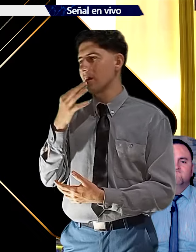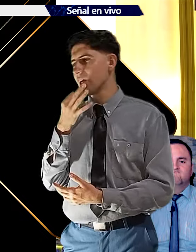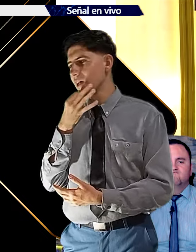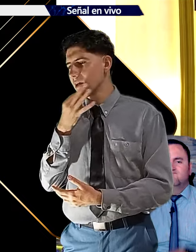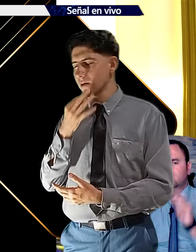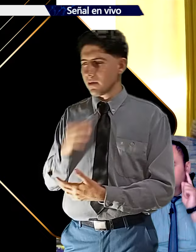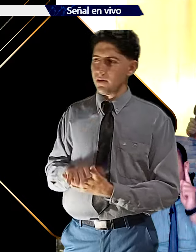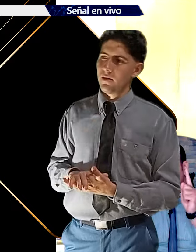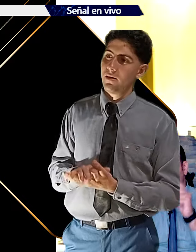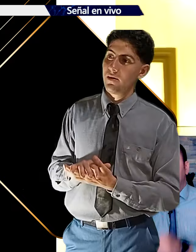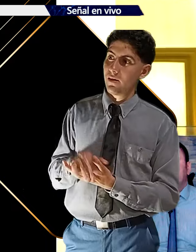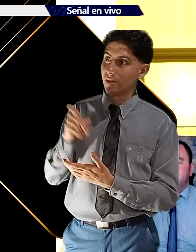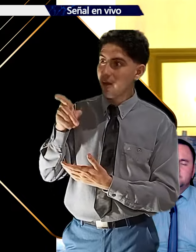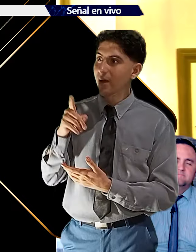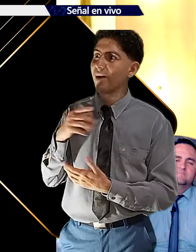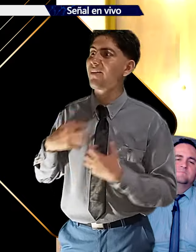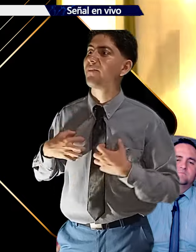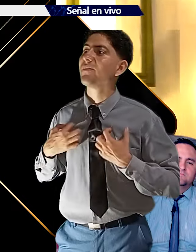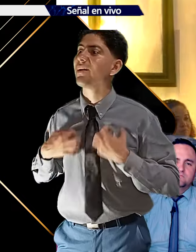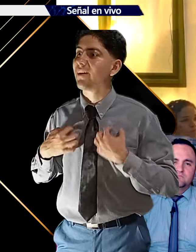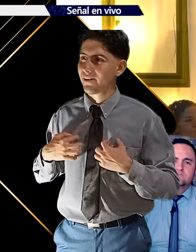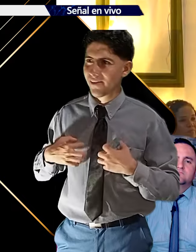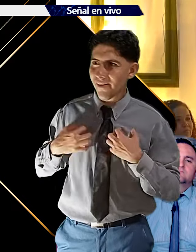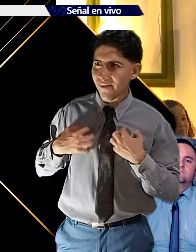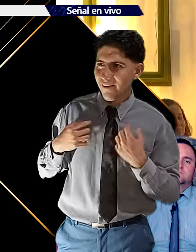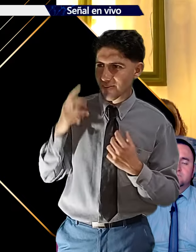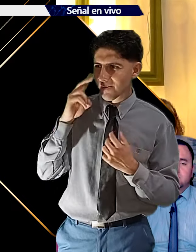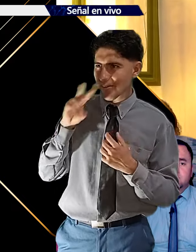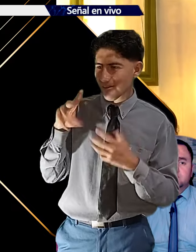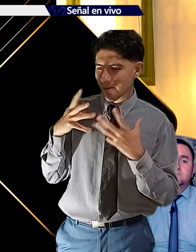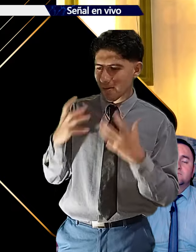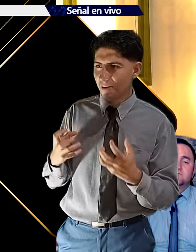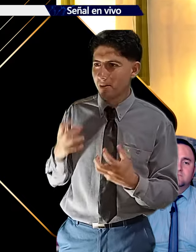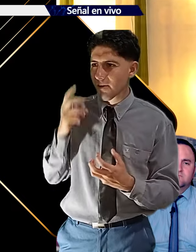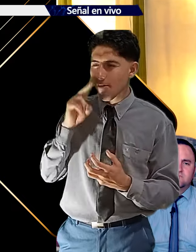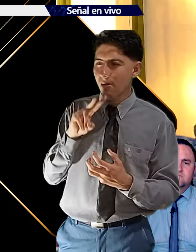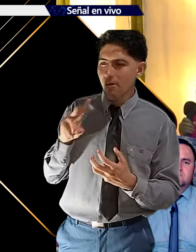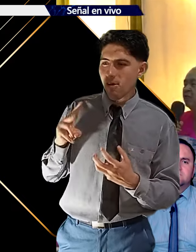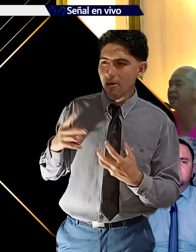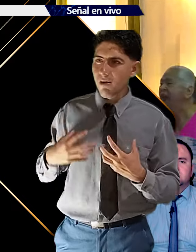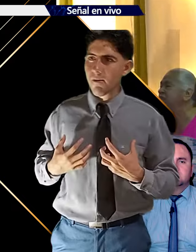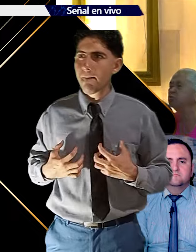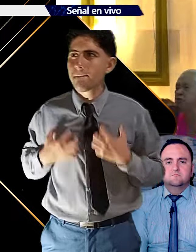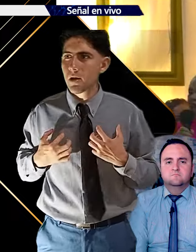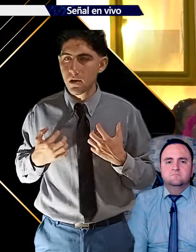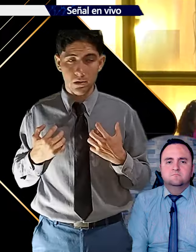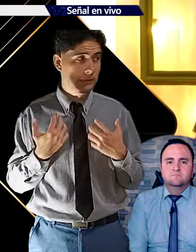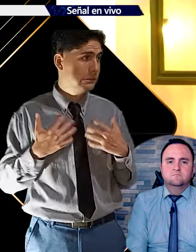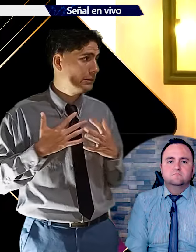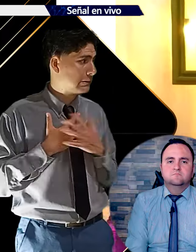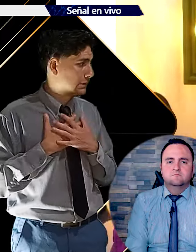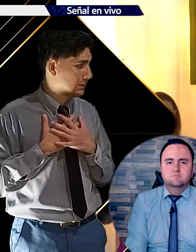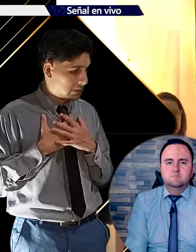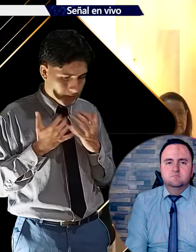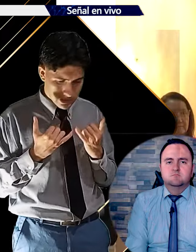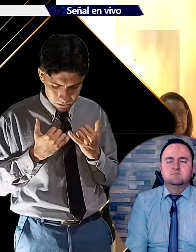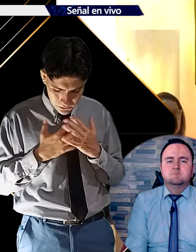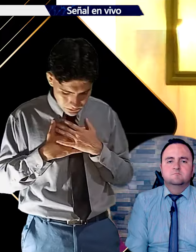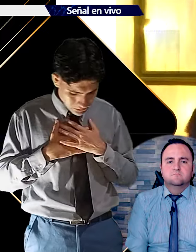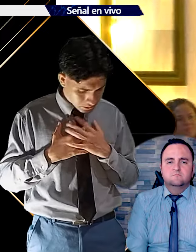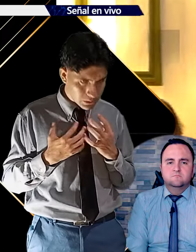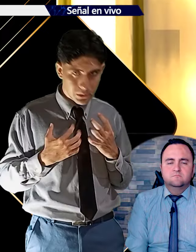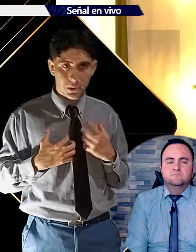va a caer en la prostitución, y usted: qué miedo, pastor, tengo susto, pastor, tengo miedo. Y el diablo: bravo, así es que te quiero ver asustado y asustada. Y te va